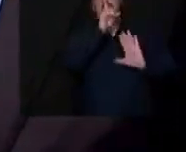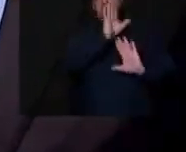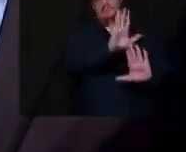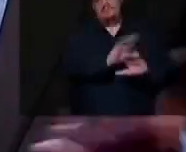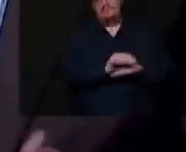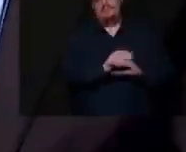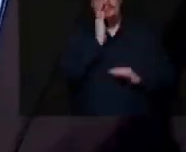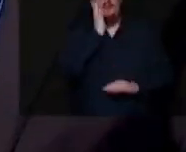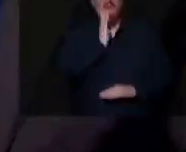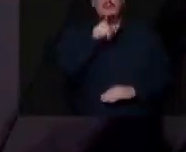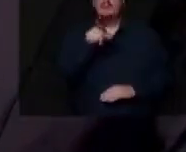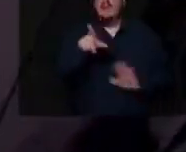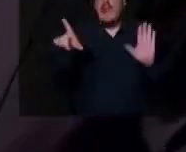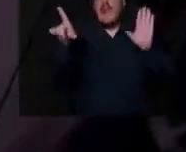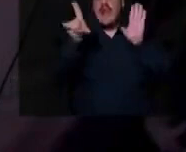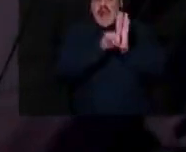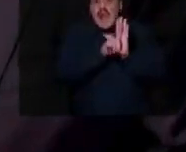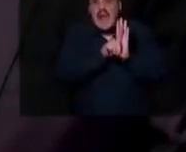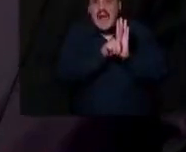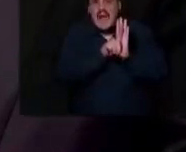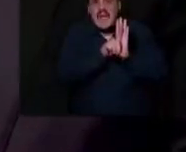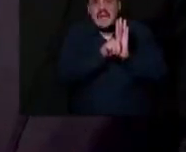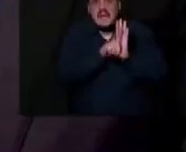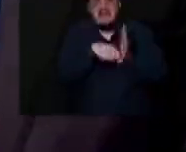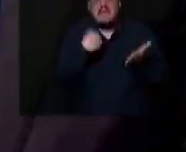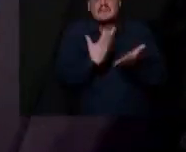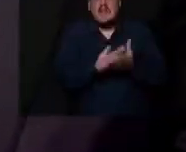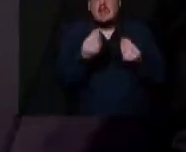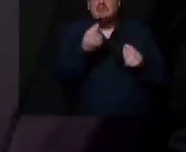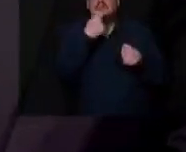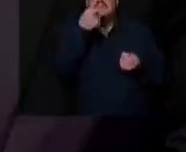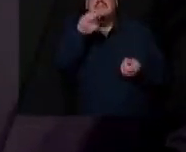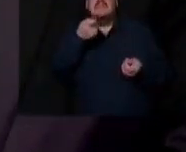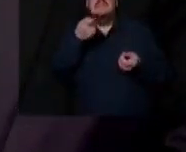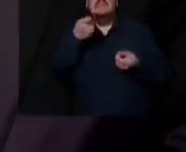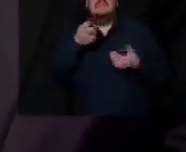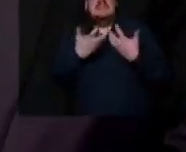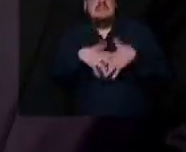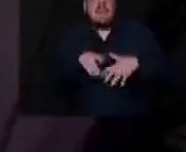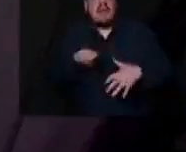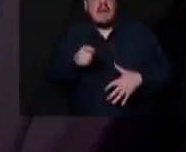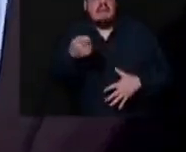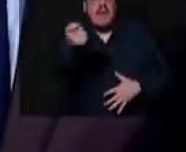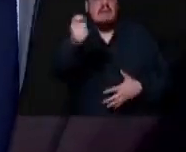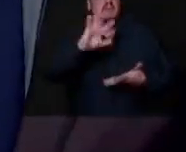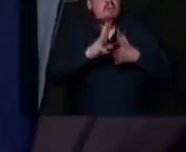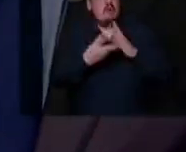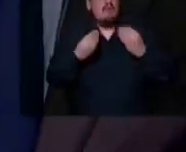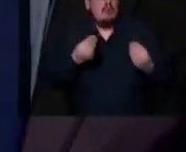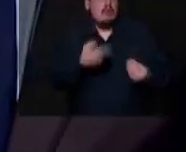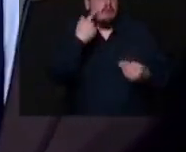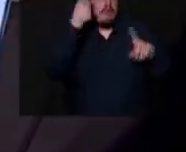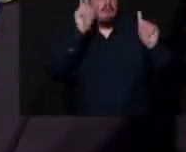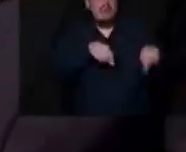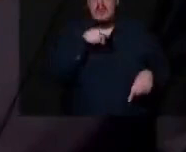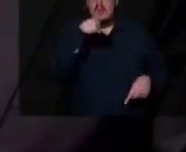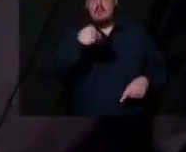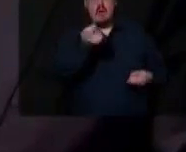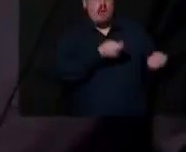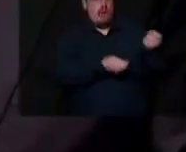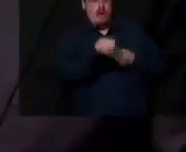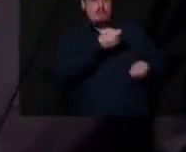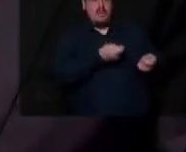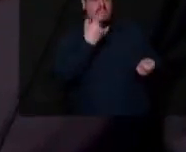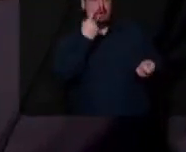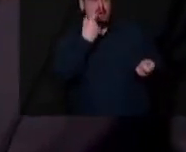tiempo Y sabes qué después de haber terminado un mandato ni siquiera Se tomaron el trabajo de reitero prepararse